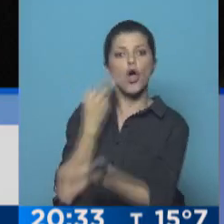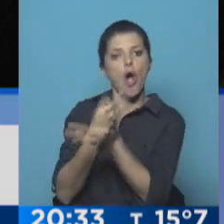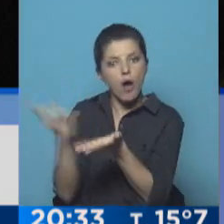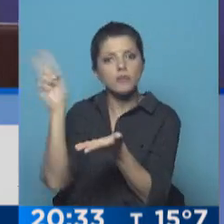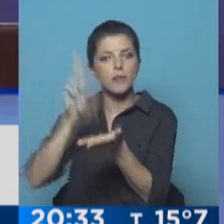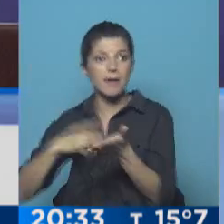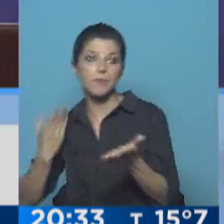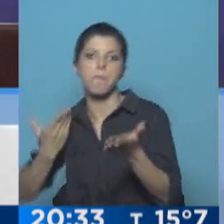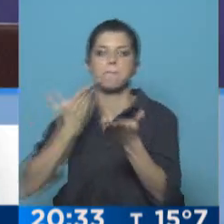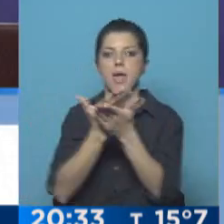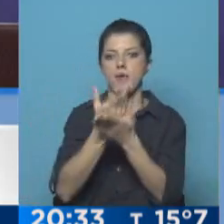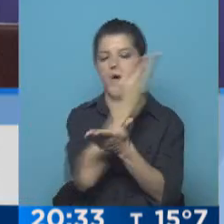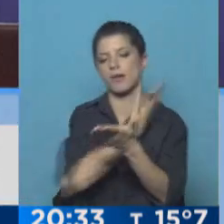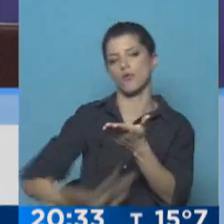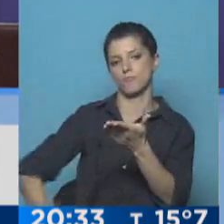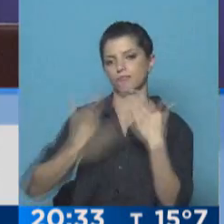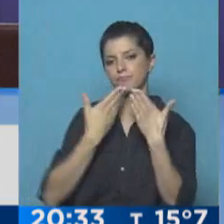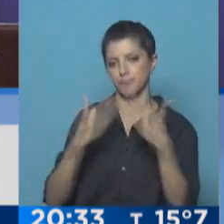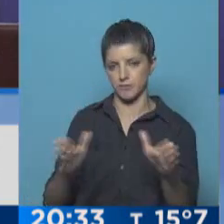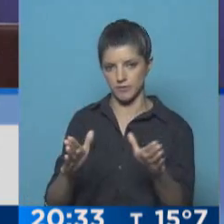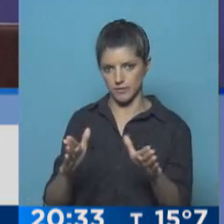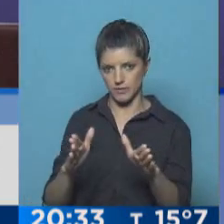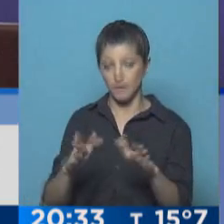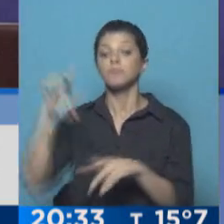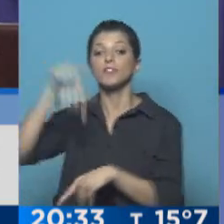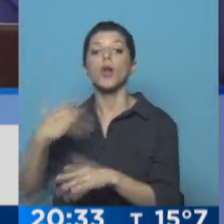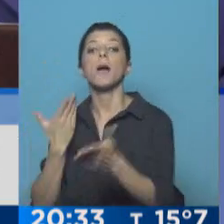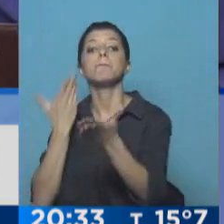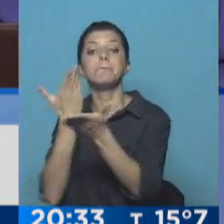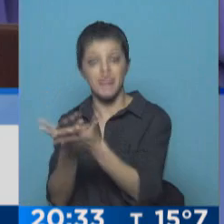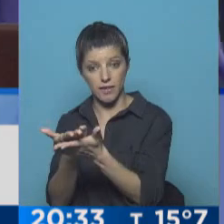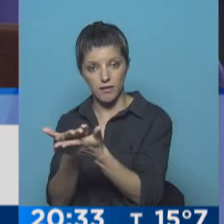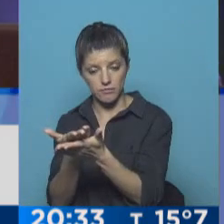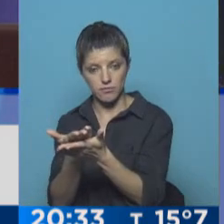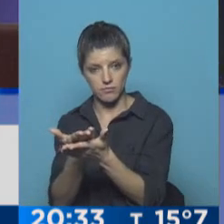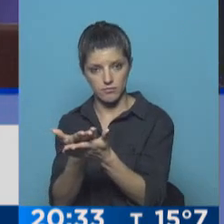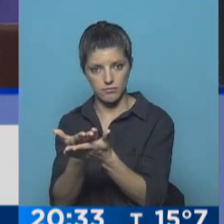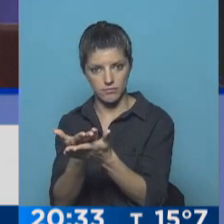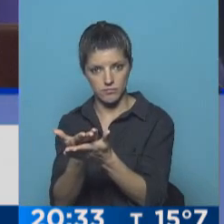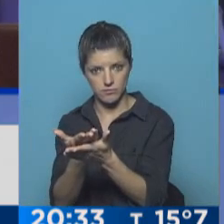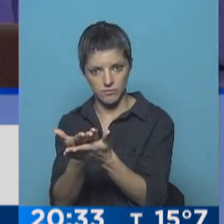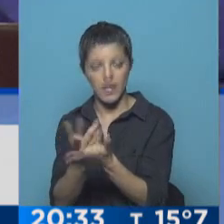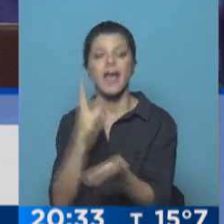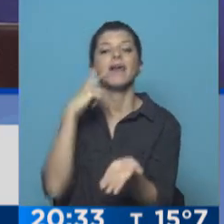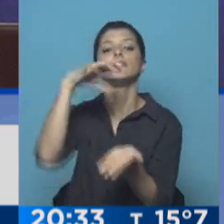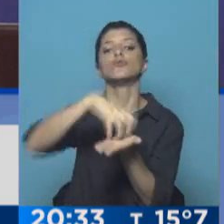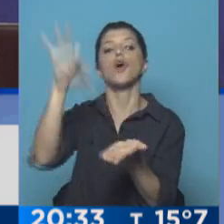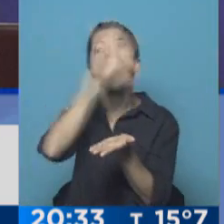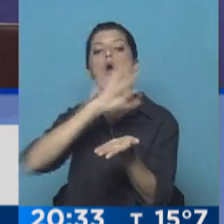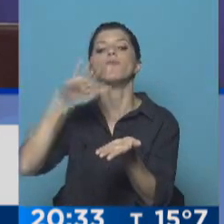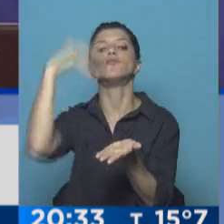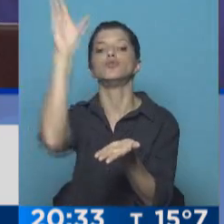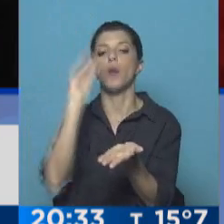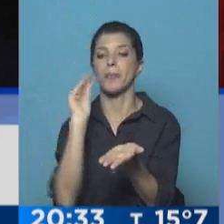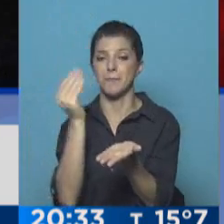pedía la renuncia a Dilma Rousseff. Está pidiendo la institucionalidad o el futuro de Brasil. Y